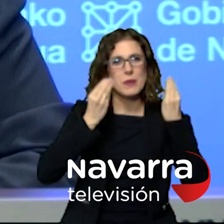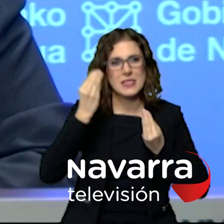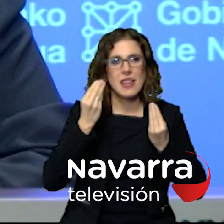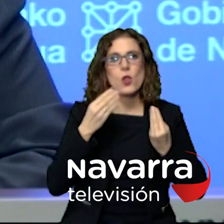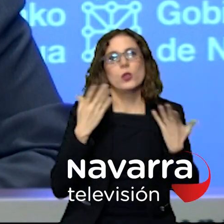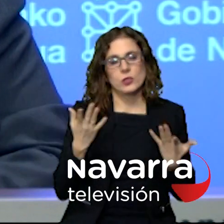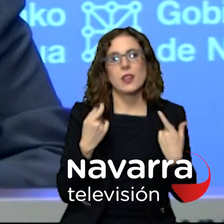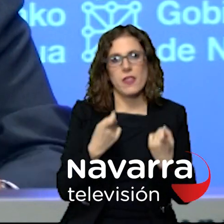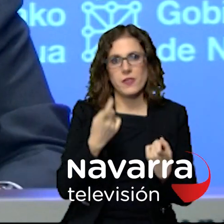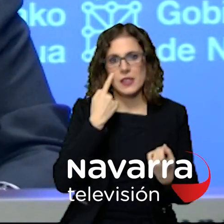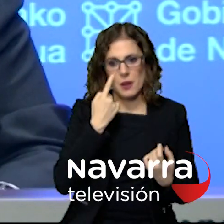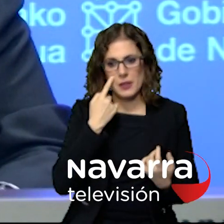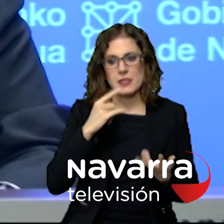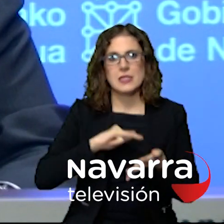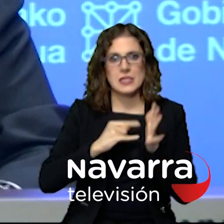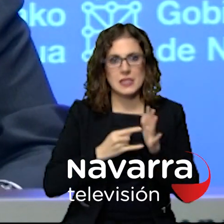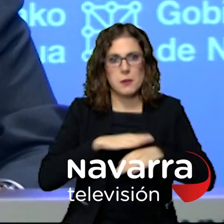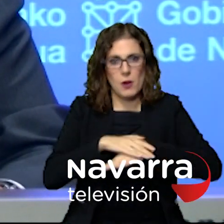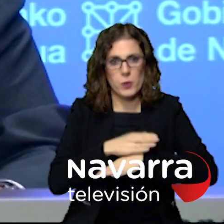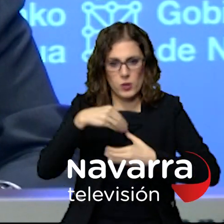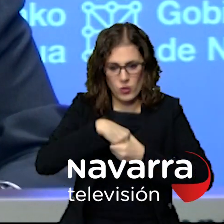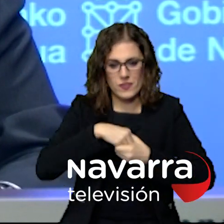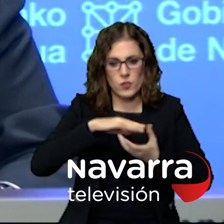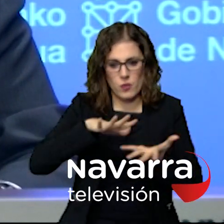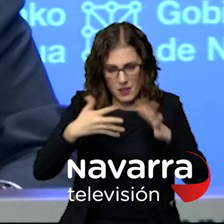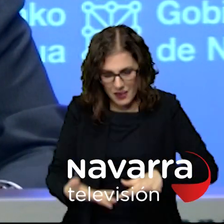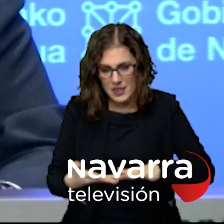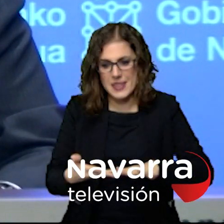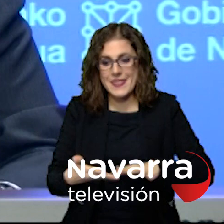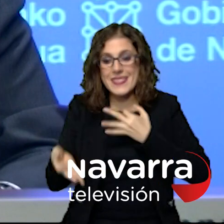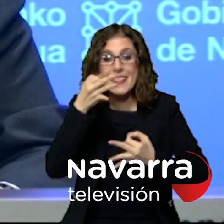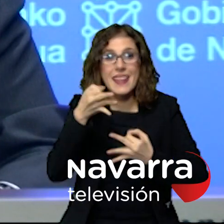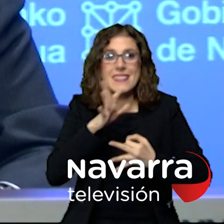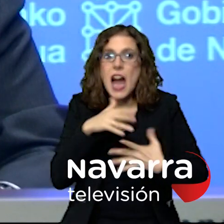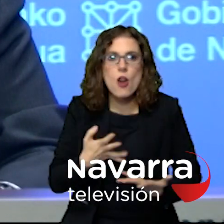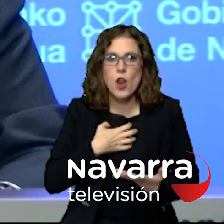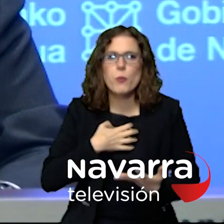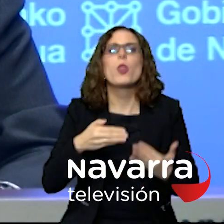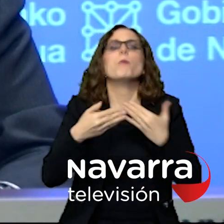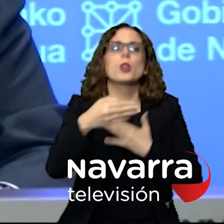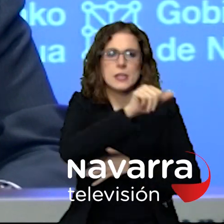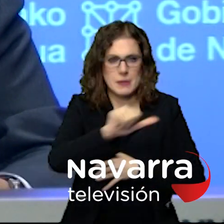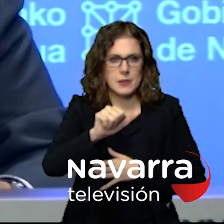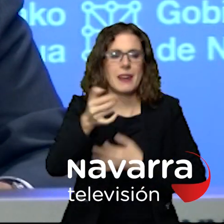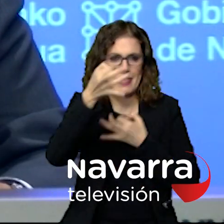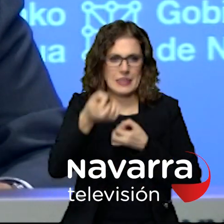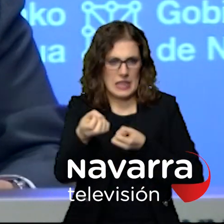volcarlo en todo el sistema del gobierno de Navarra, se lo daremos con detalle la semana próxima.